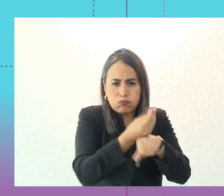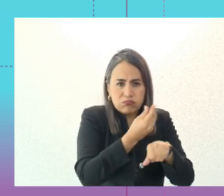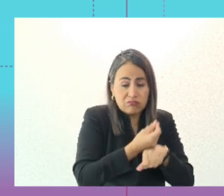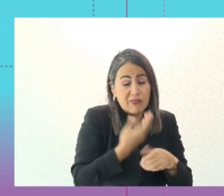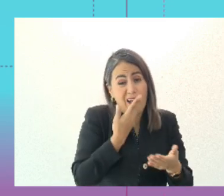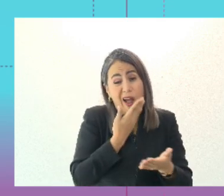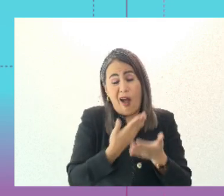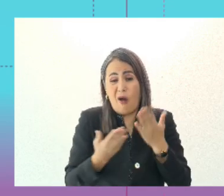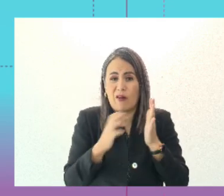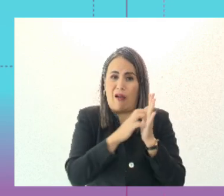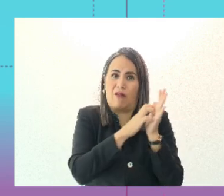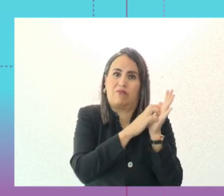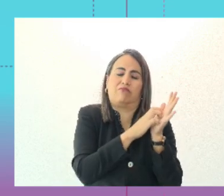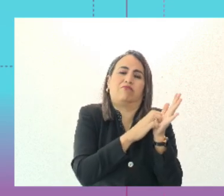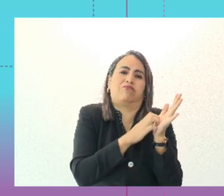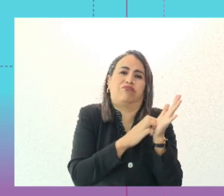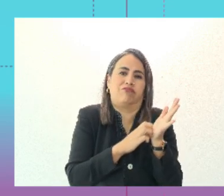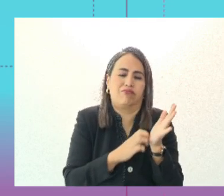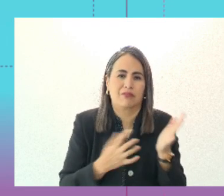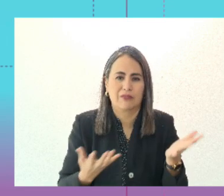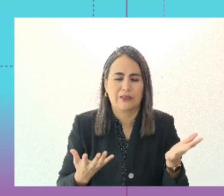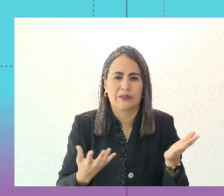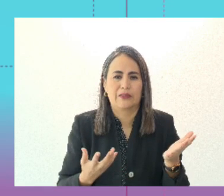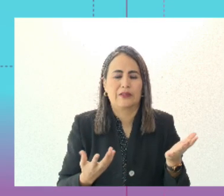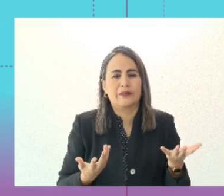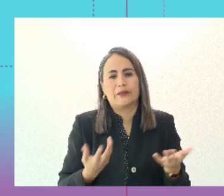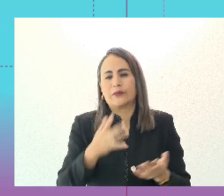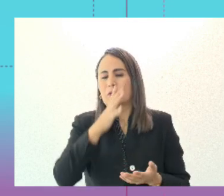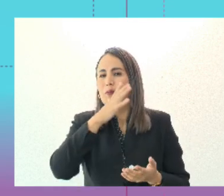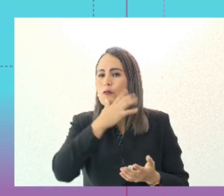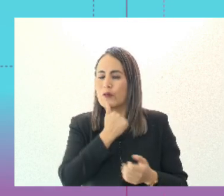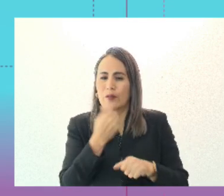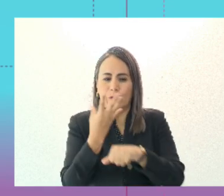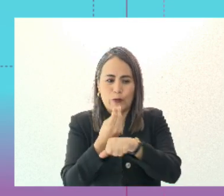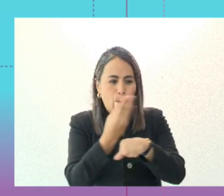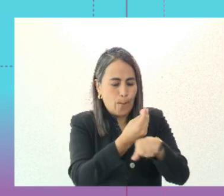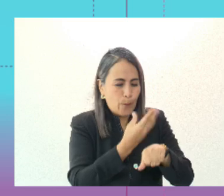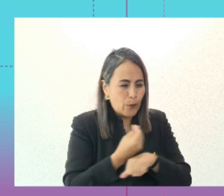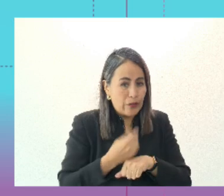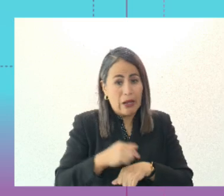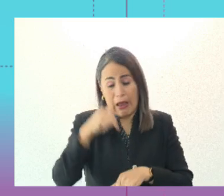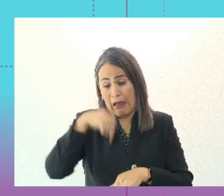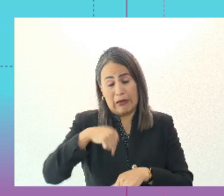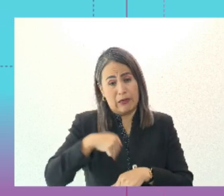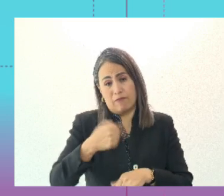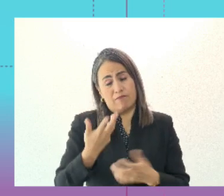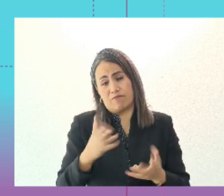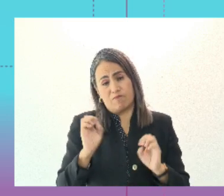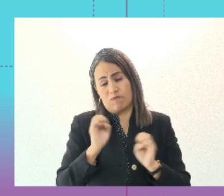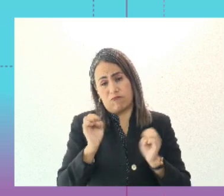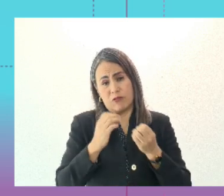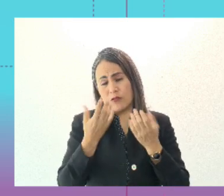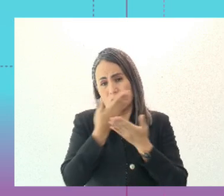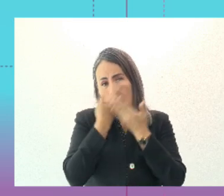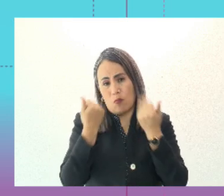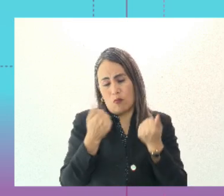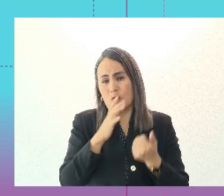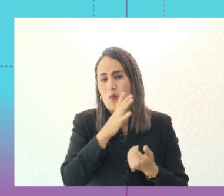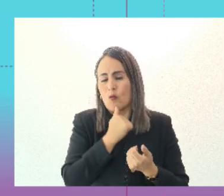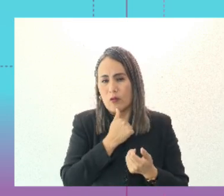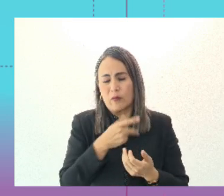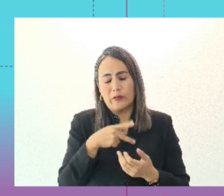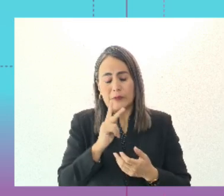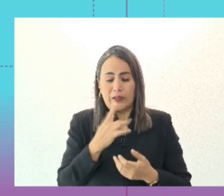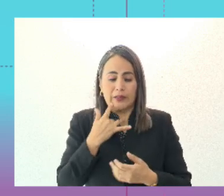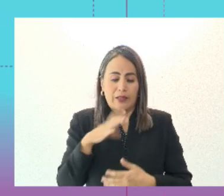día pues no da para una estructura como tal en muchas dependencias, en la nuestra no. Pero tenemos que hacer para